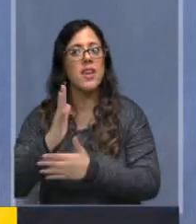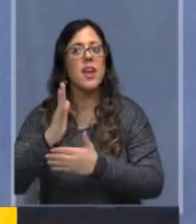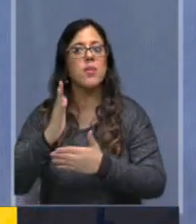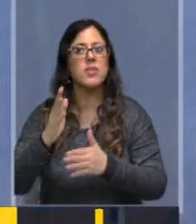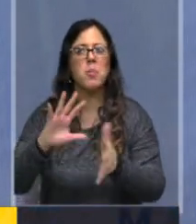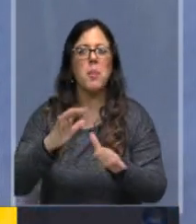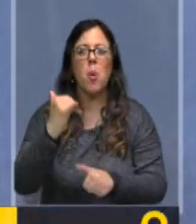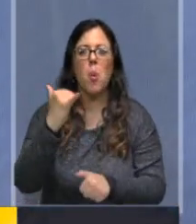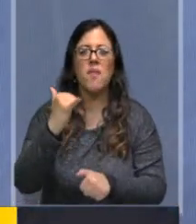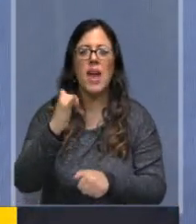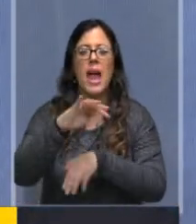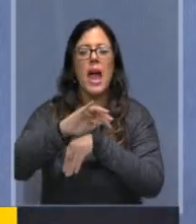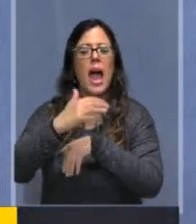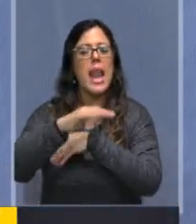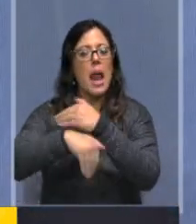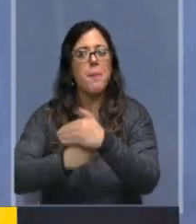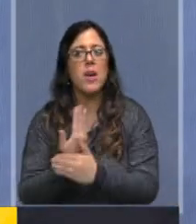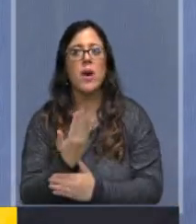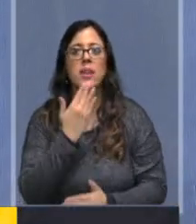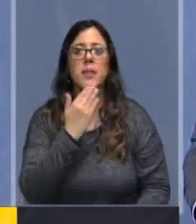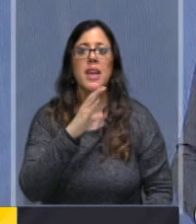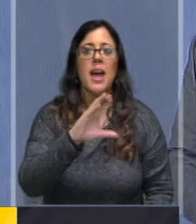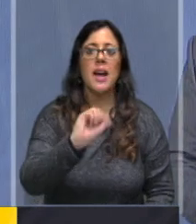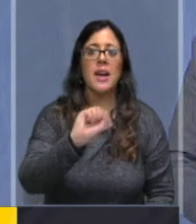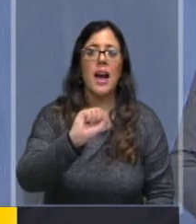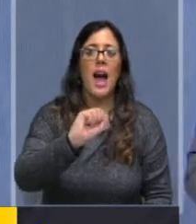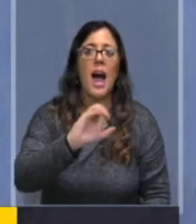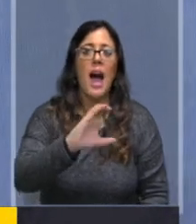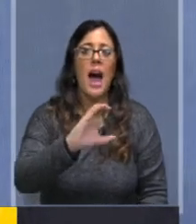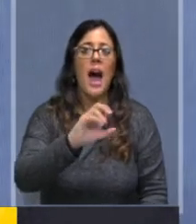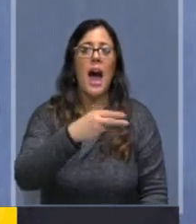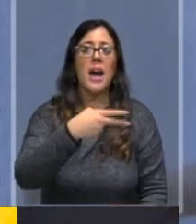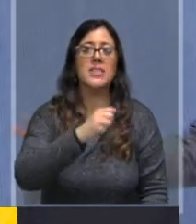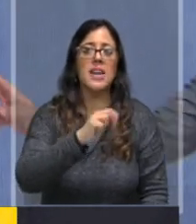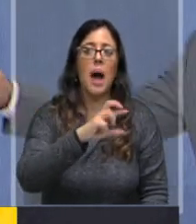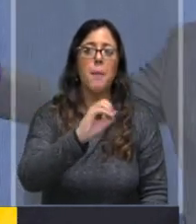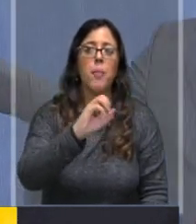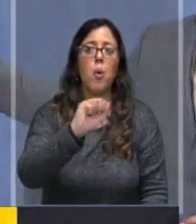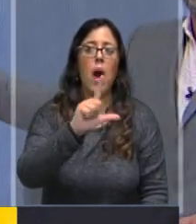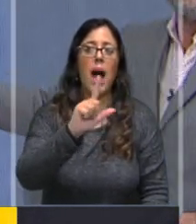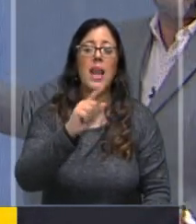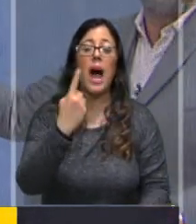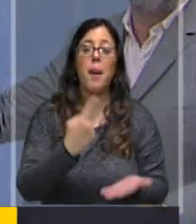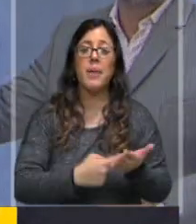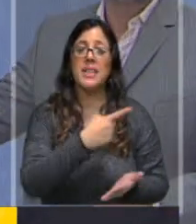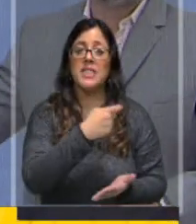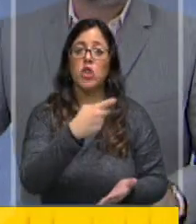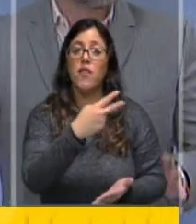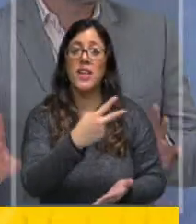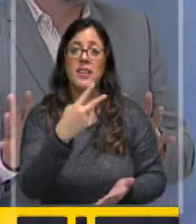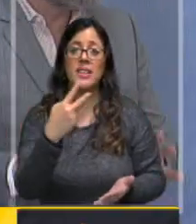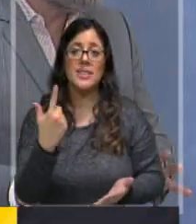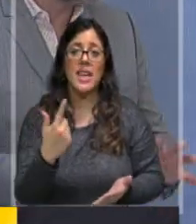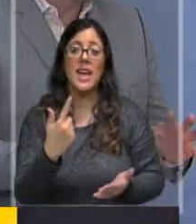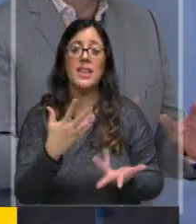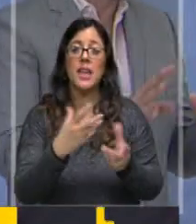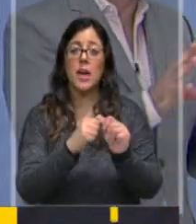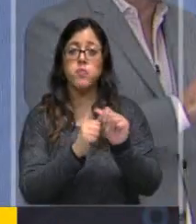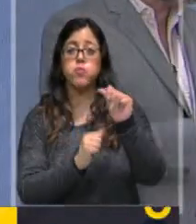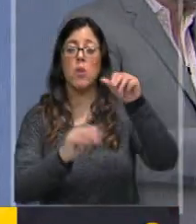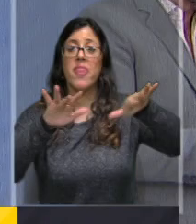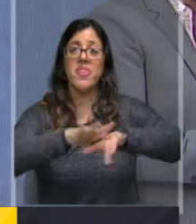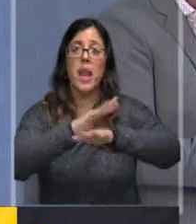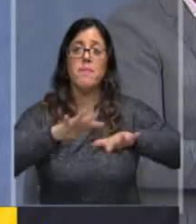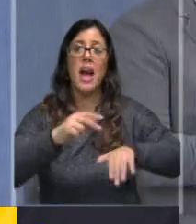en la madrugada. Y en Cachapoal, a 1.127 metros sobre el nivel del mar, cayeron 286 milímetros. Acá queda todavía